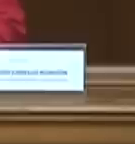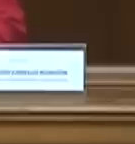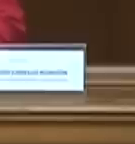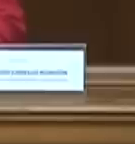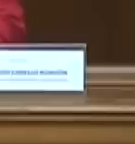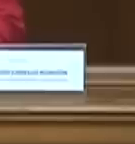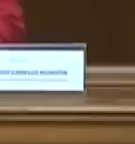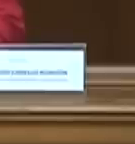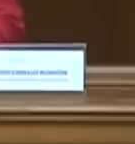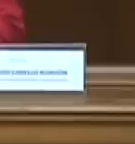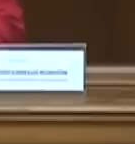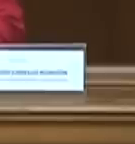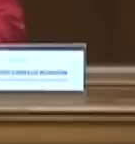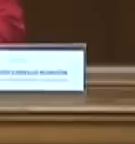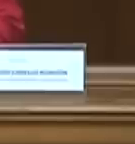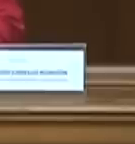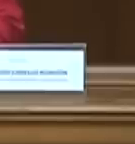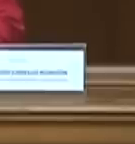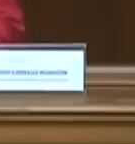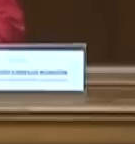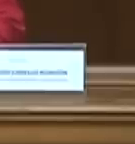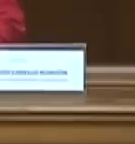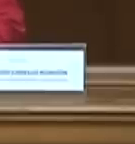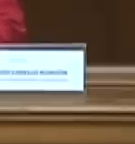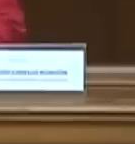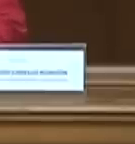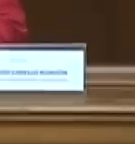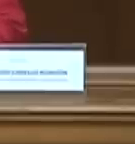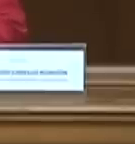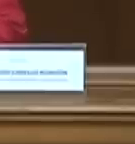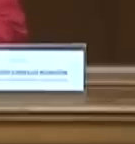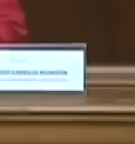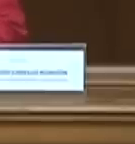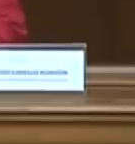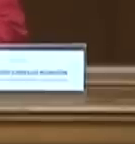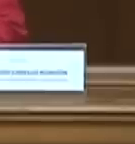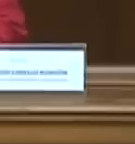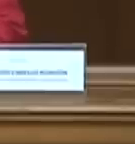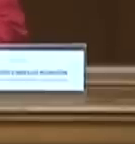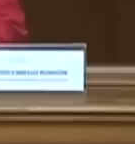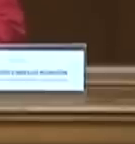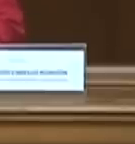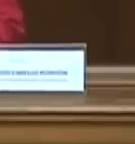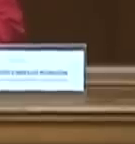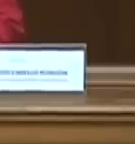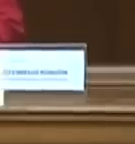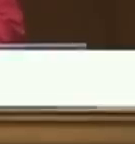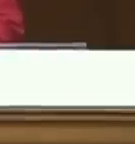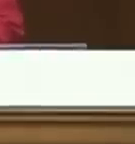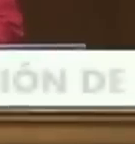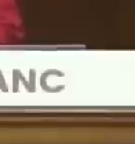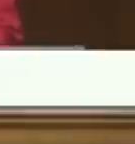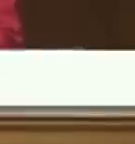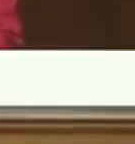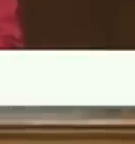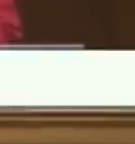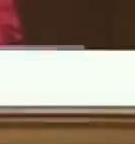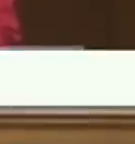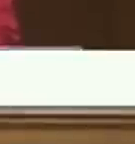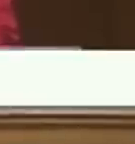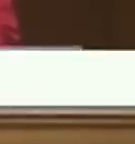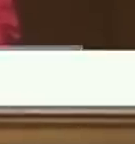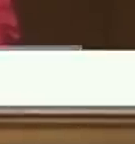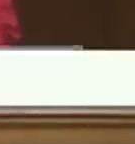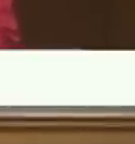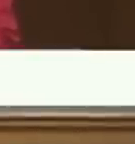Yo quisiera darle derecho a palabra al compañero constituyente Hernán Escarrá, que estuvo en esa reunión, para que nos informe a todas y a